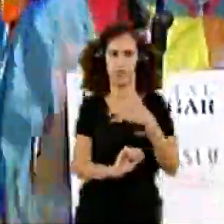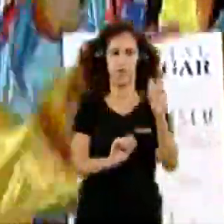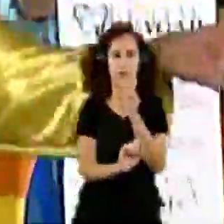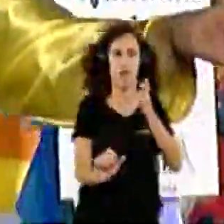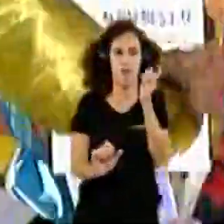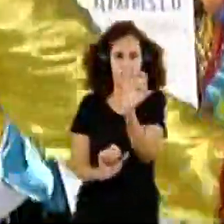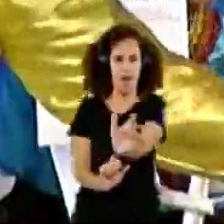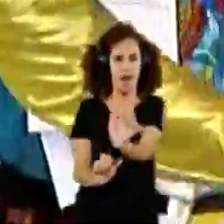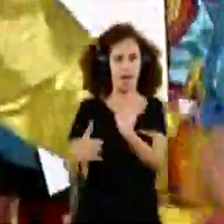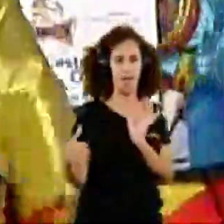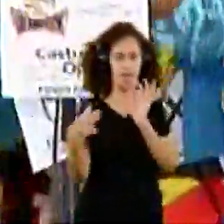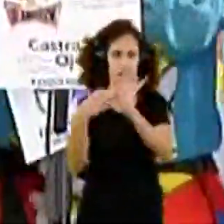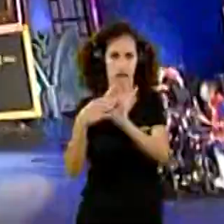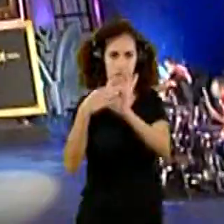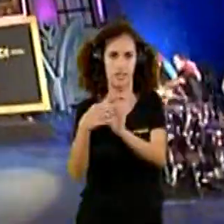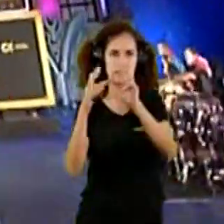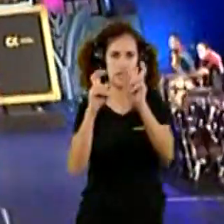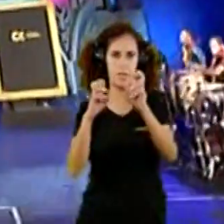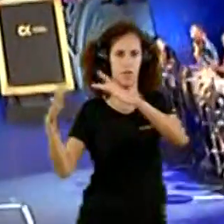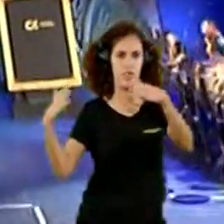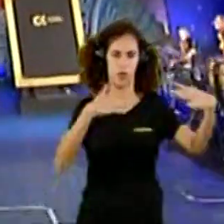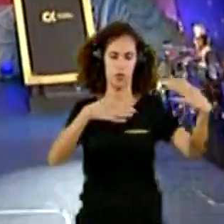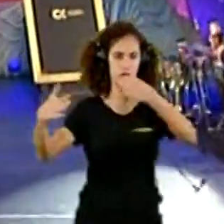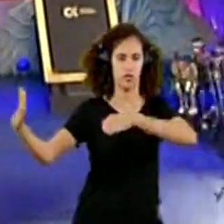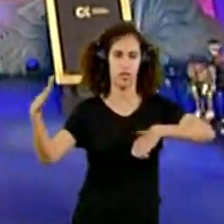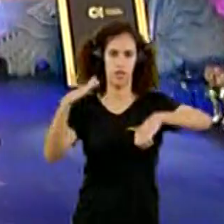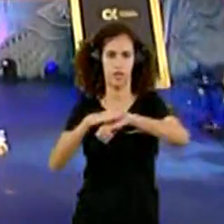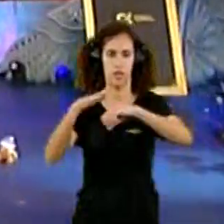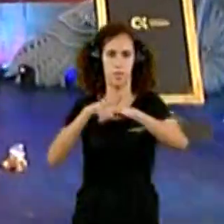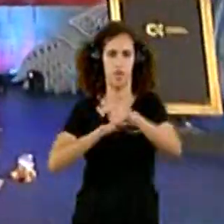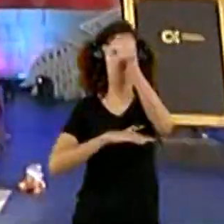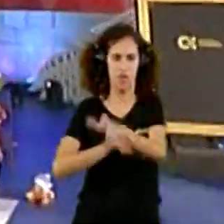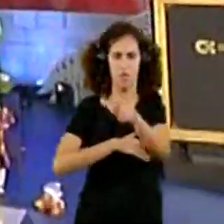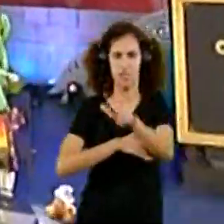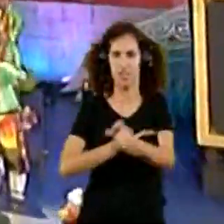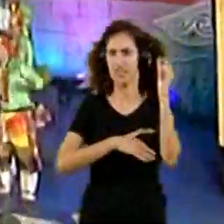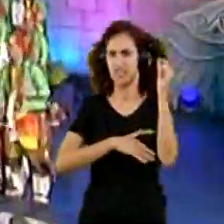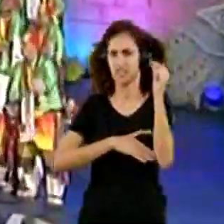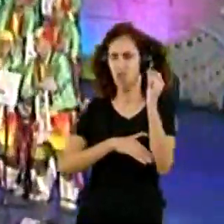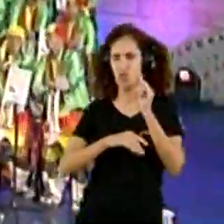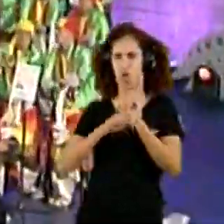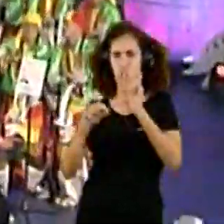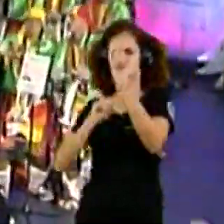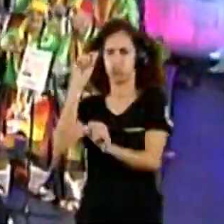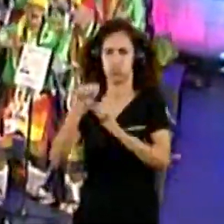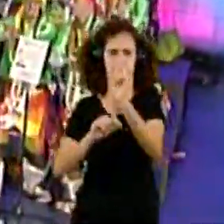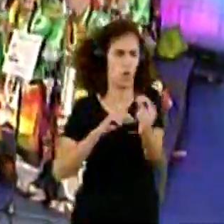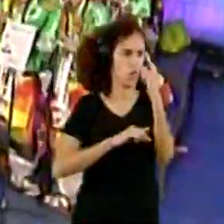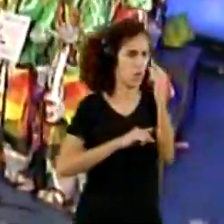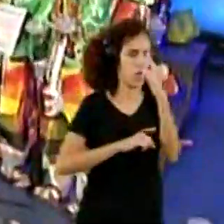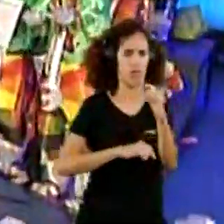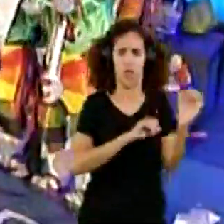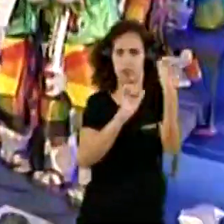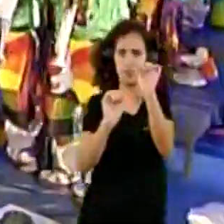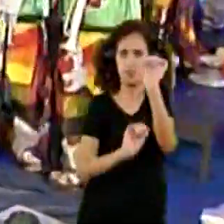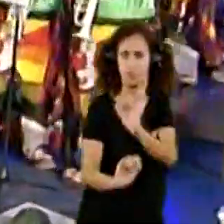Apropiado para utilizar. Si de fútbol hablamos, quien defiende a Cristiano y a Messi pone freno. Si defensa es,